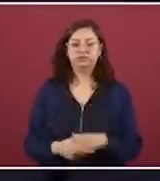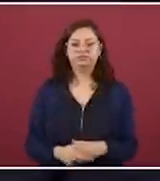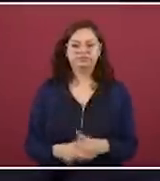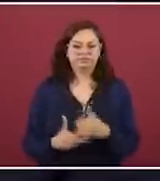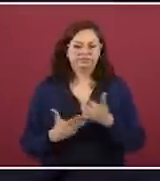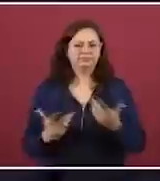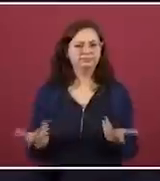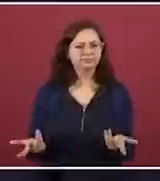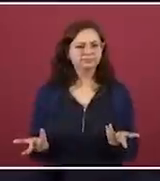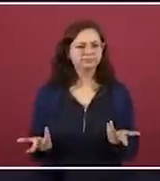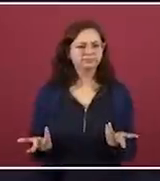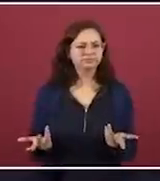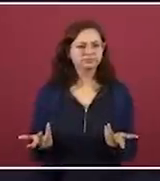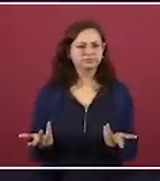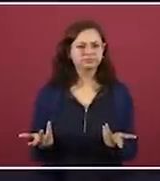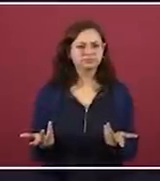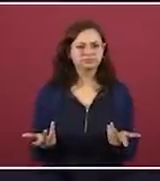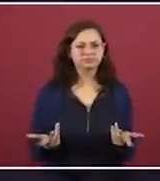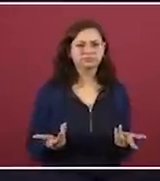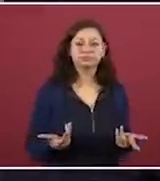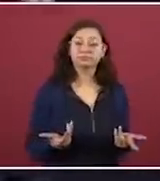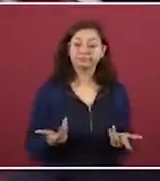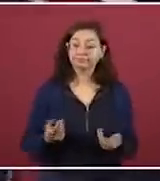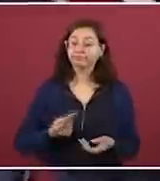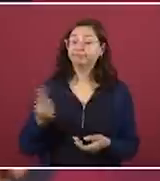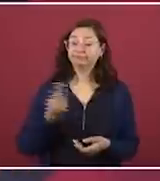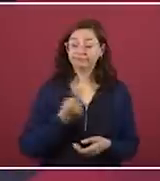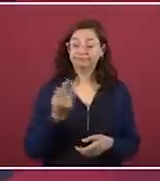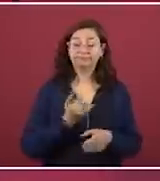Entonces, tenemos que investigar